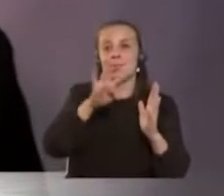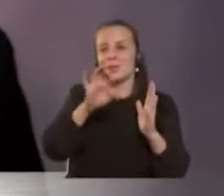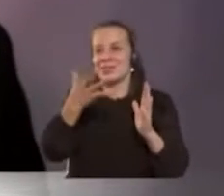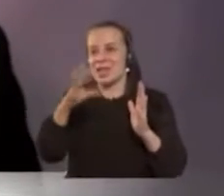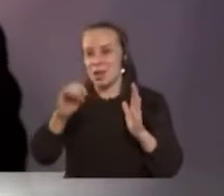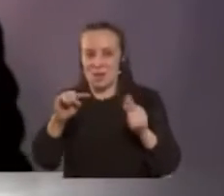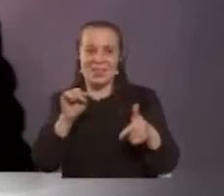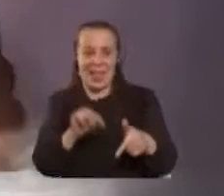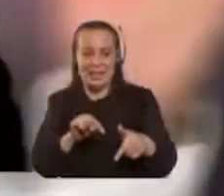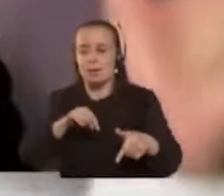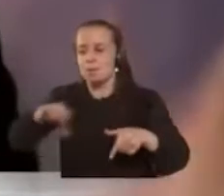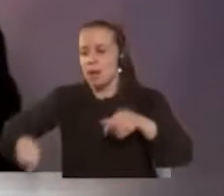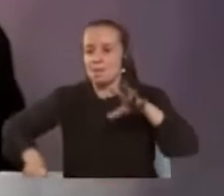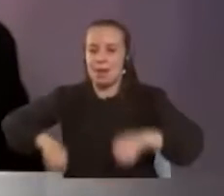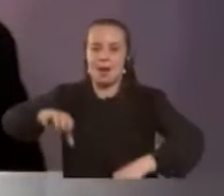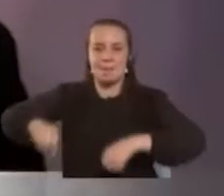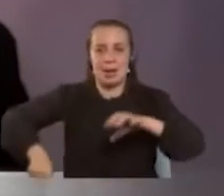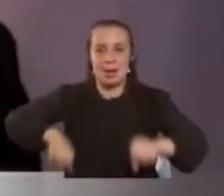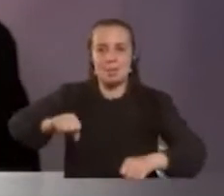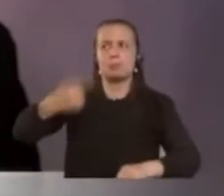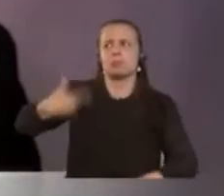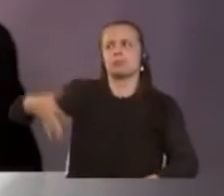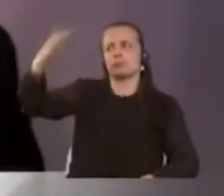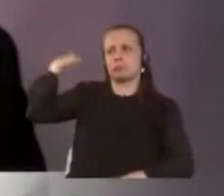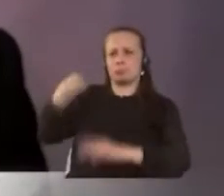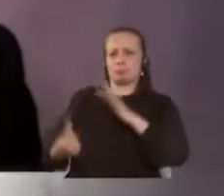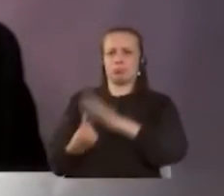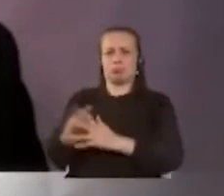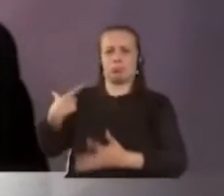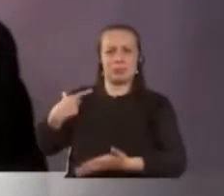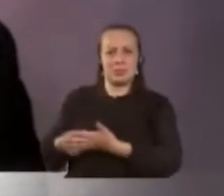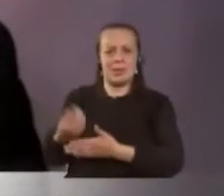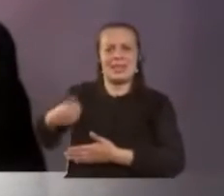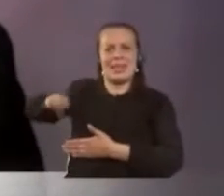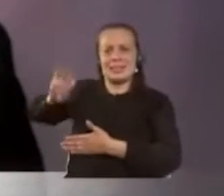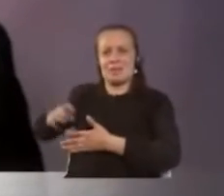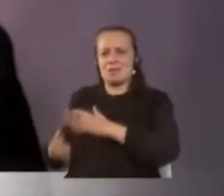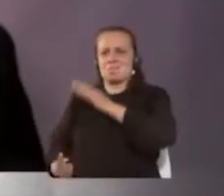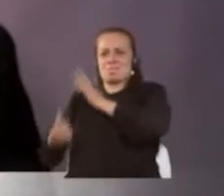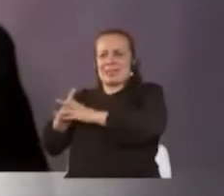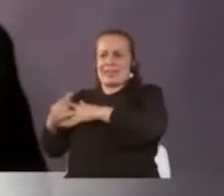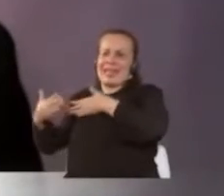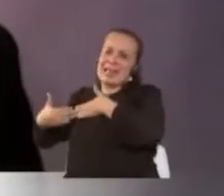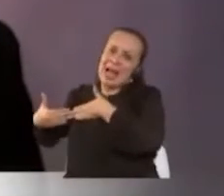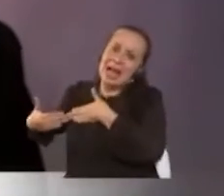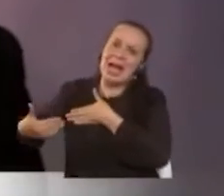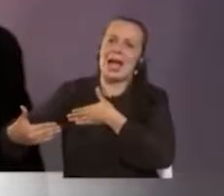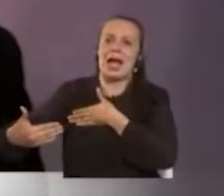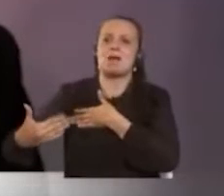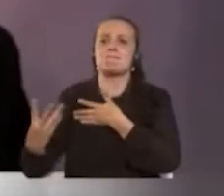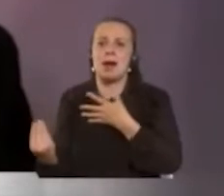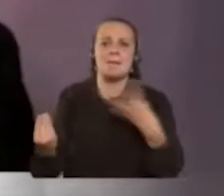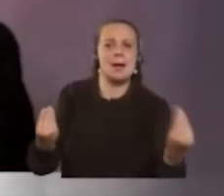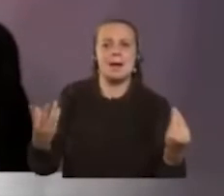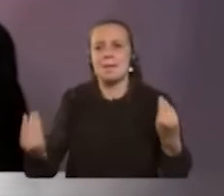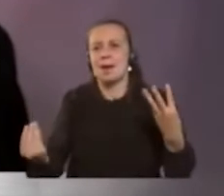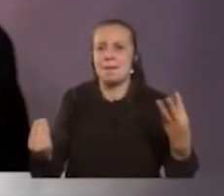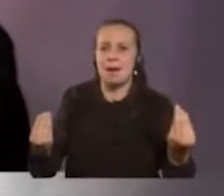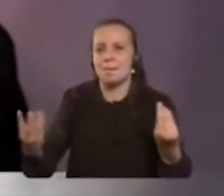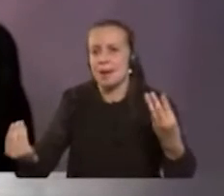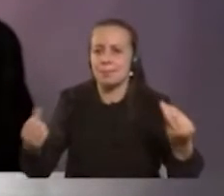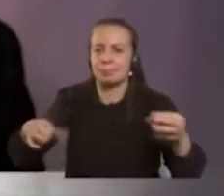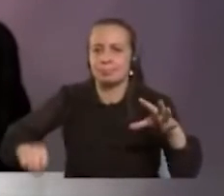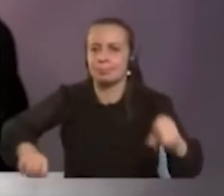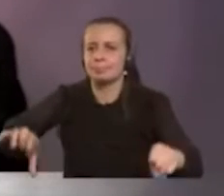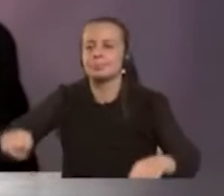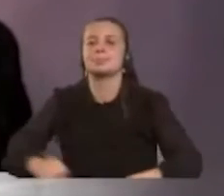50. Monopolio que venía desde el siglo XIX. Y la verdad es que había razones para señalar que era